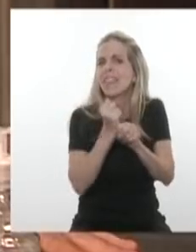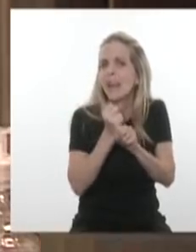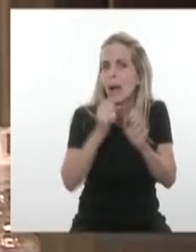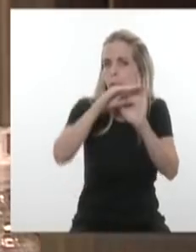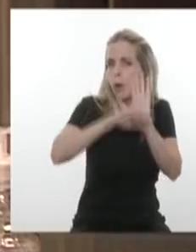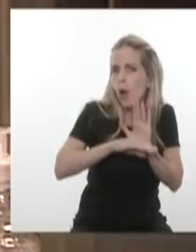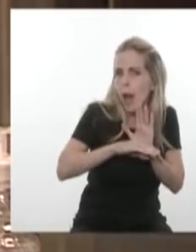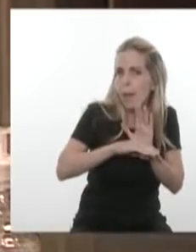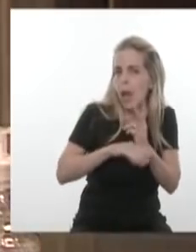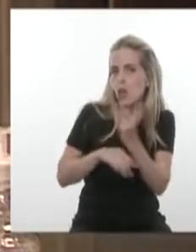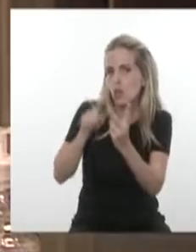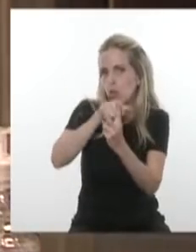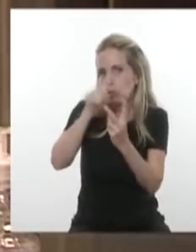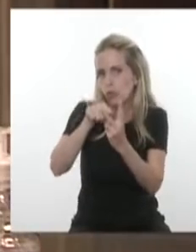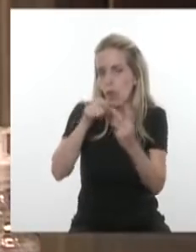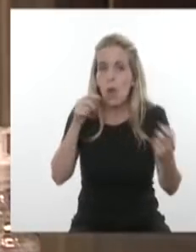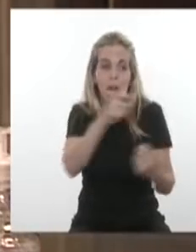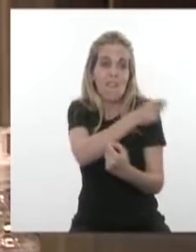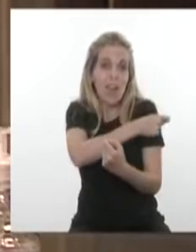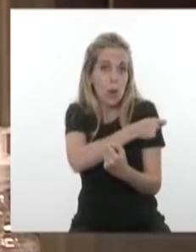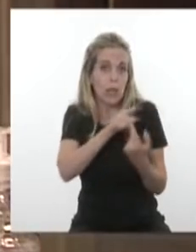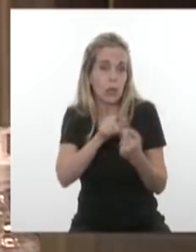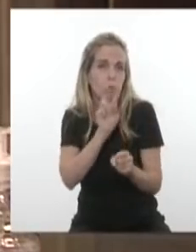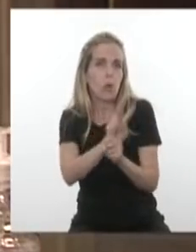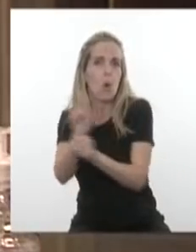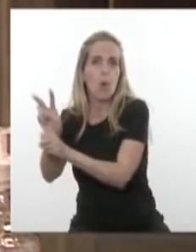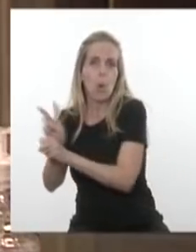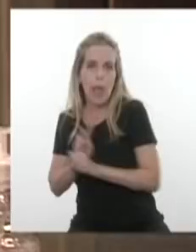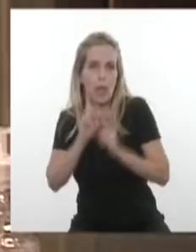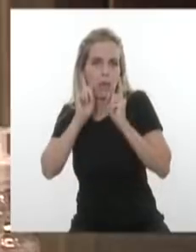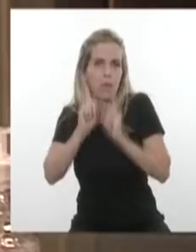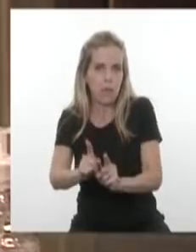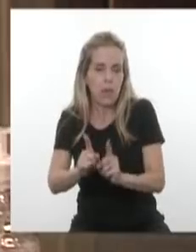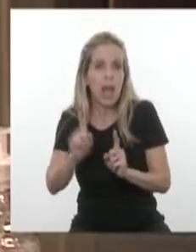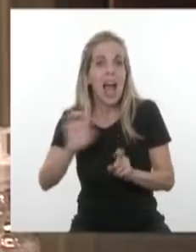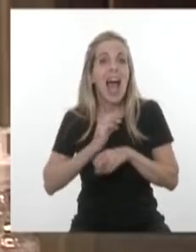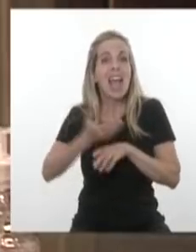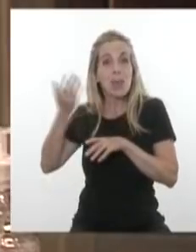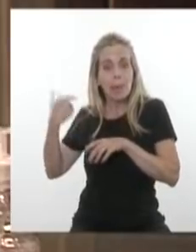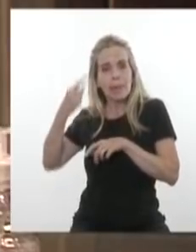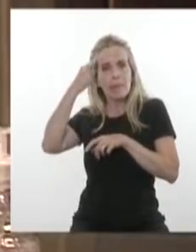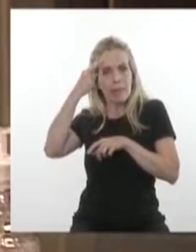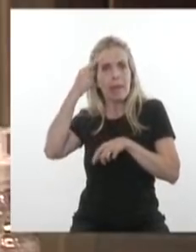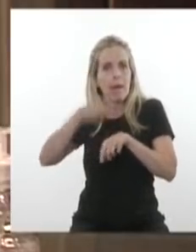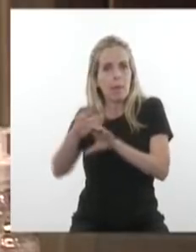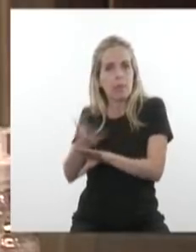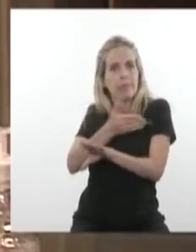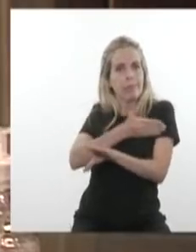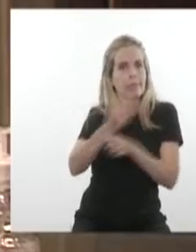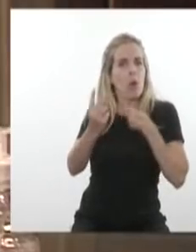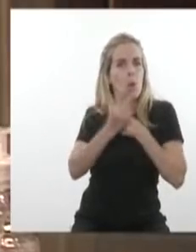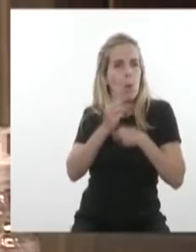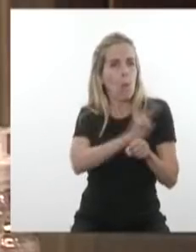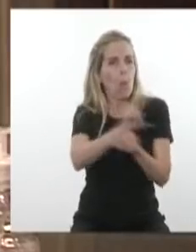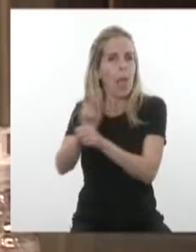y cuidados el año pasado nos cuidamos para ganar tiempo para fortalecer el sistema de